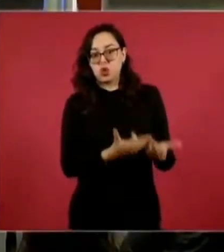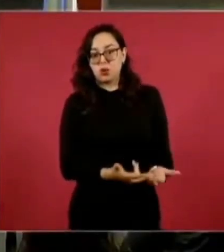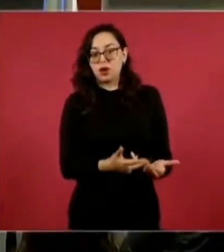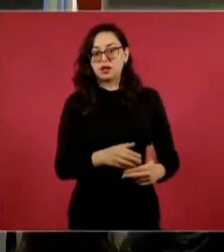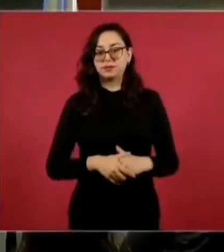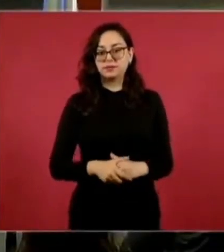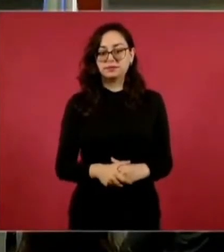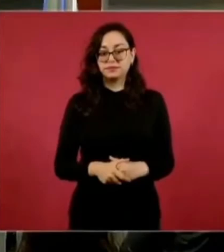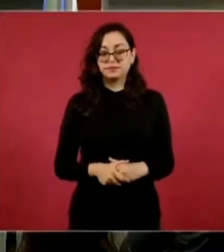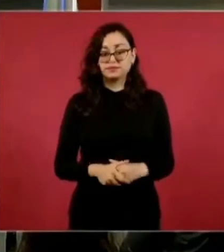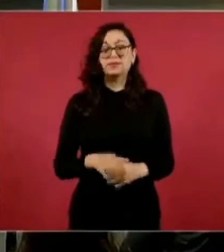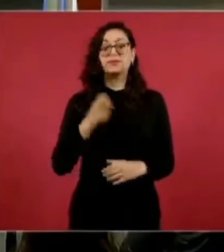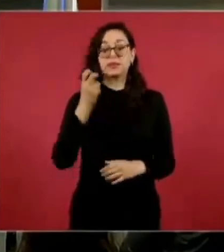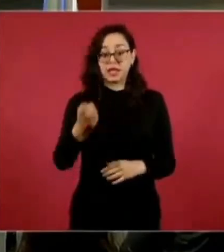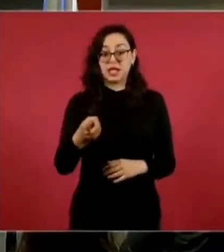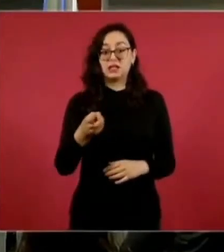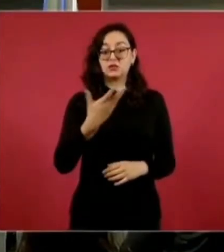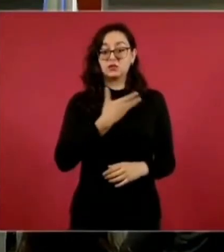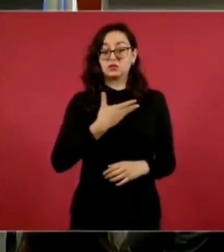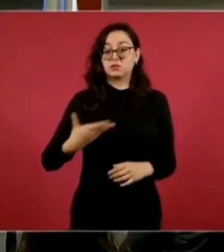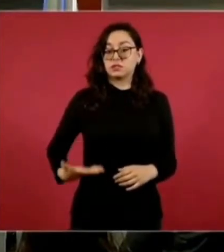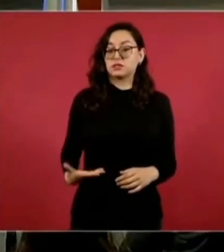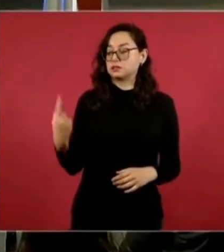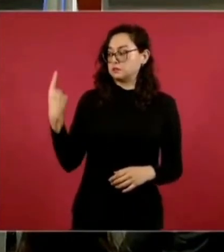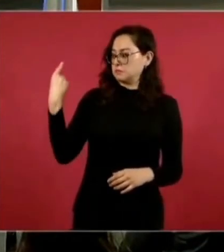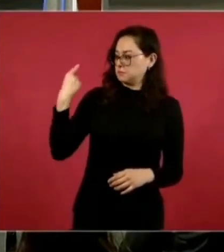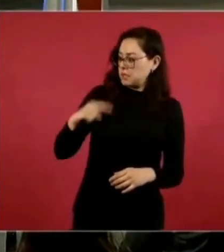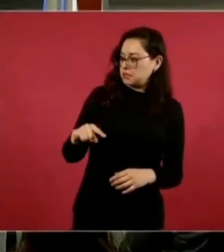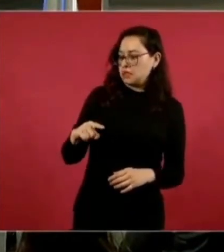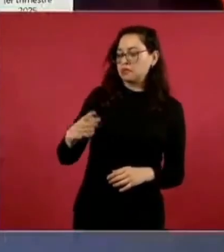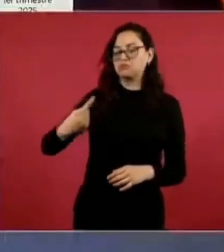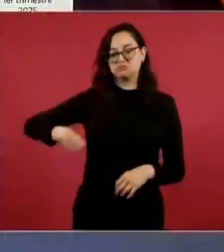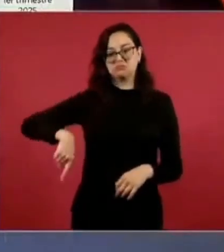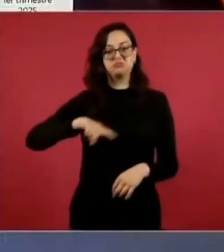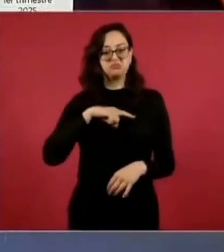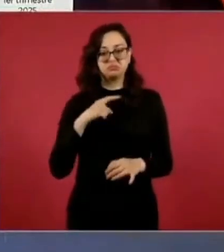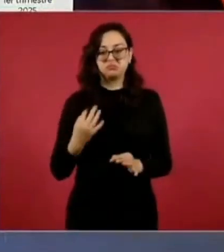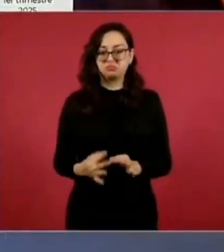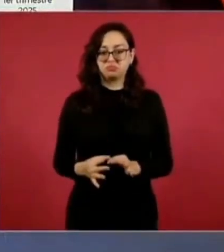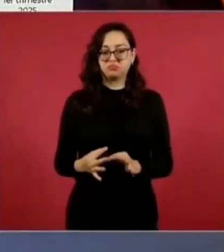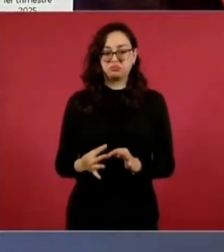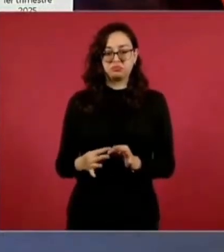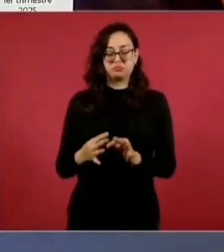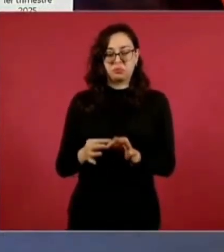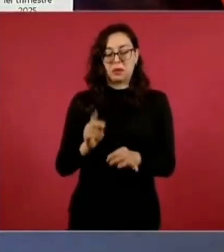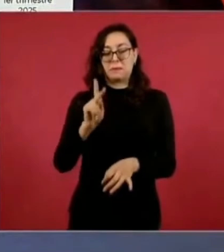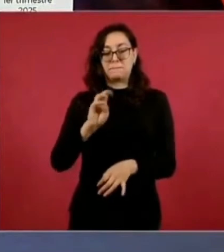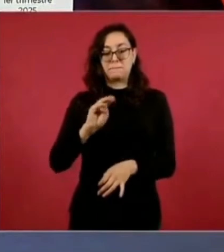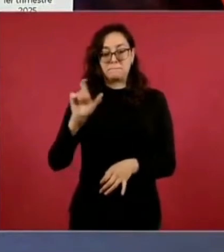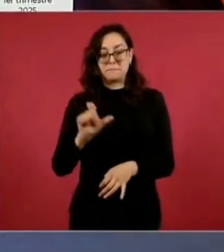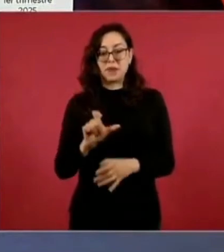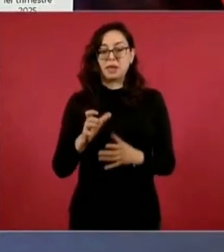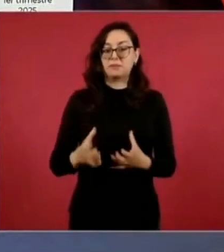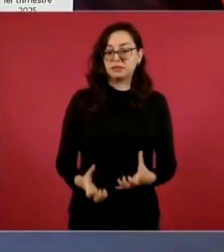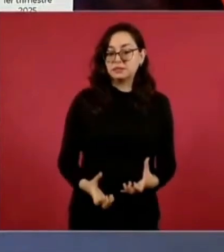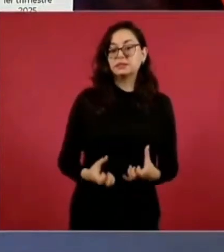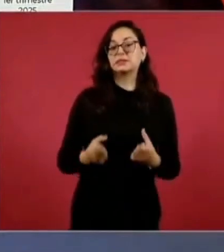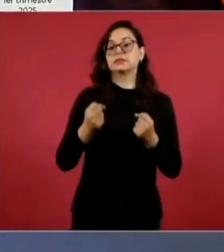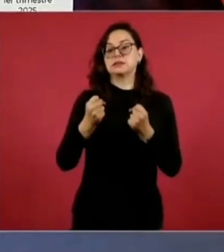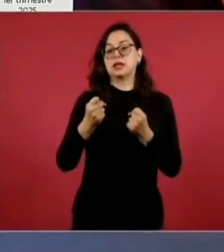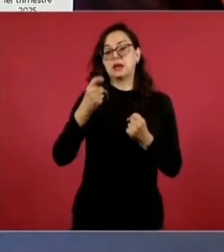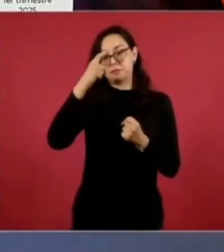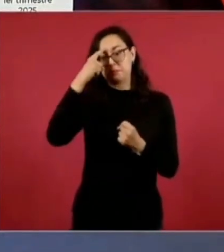que nos dio el señor presidente, el rescate de Pemex para lograr